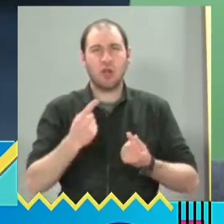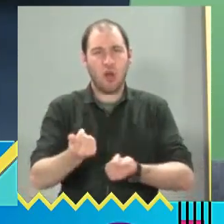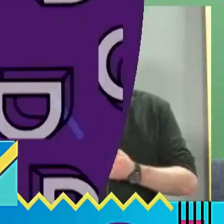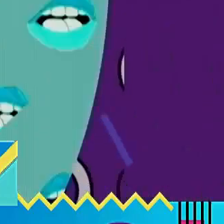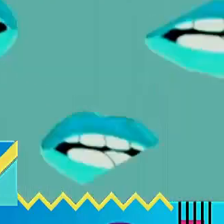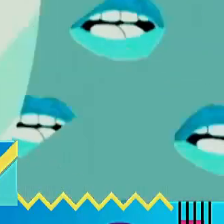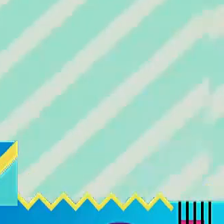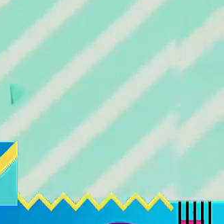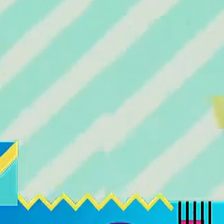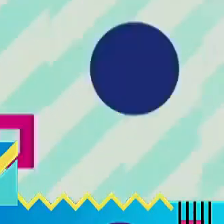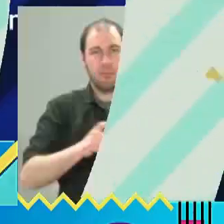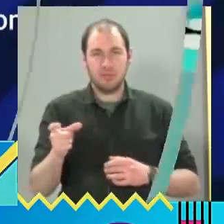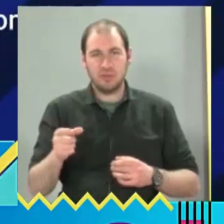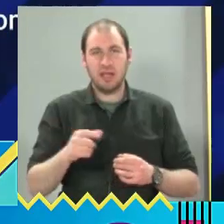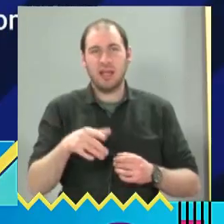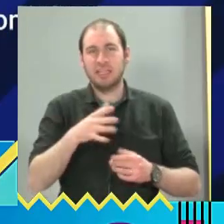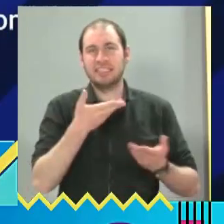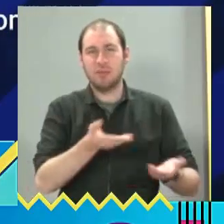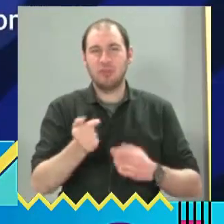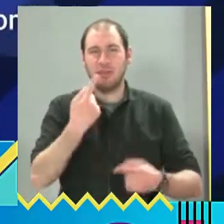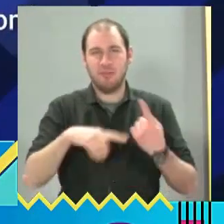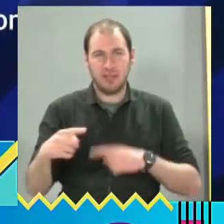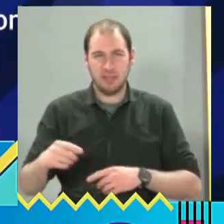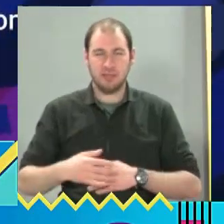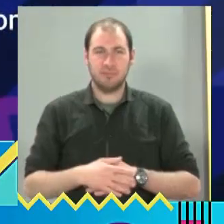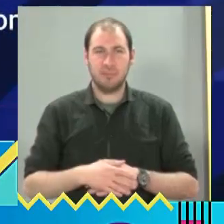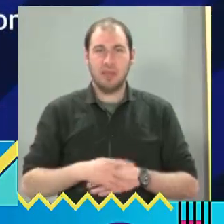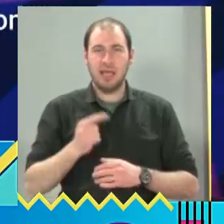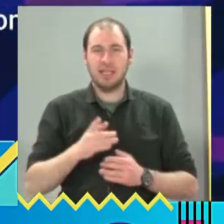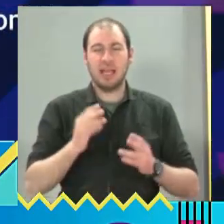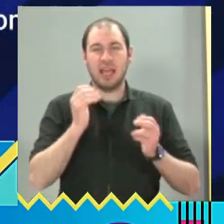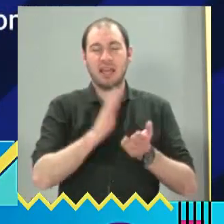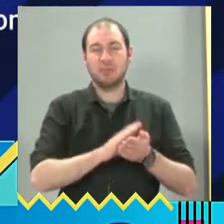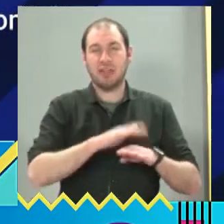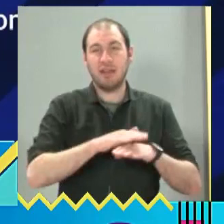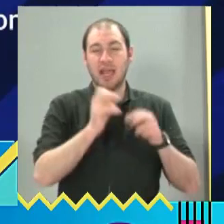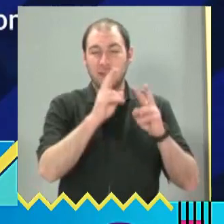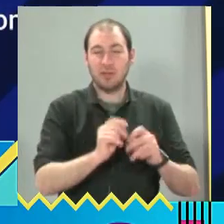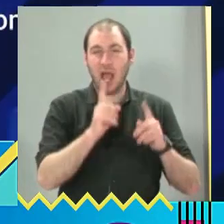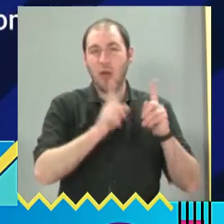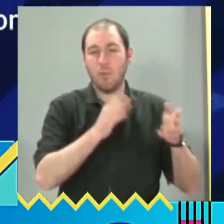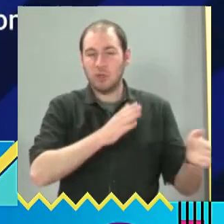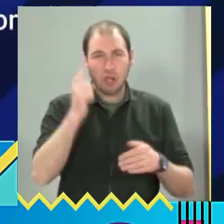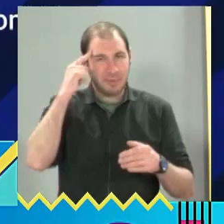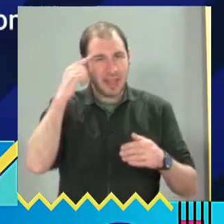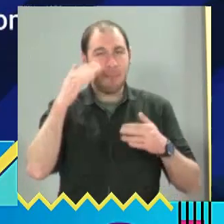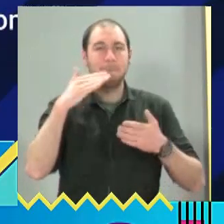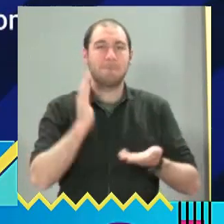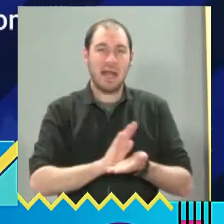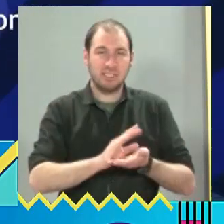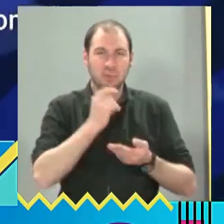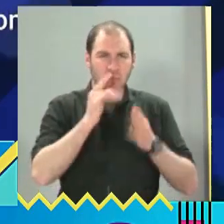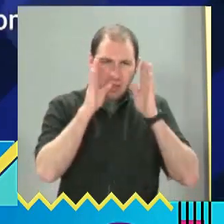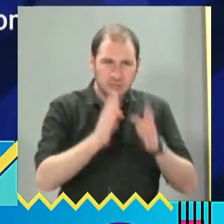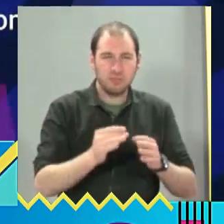compra de los clientes ante diferentes servicios, productos y marcas. Es una disciplina encargada de estudiar algunos procesos procesos mentales básicos como la